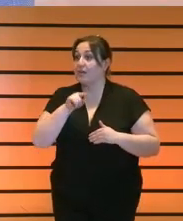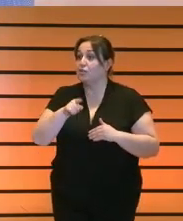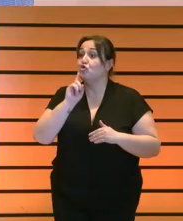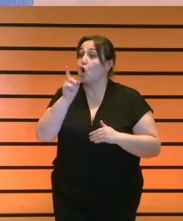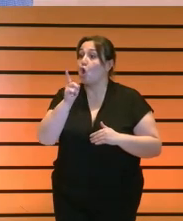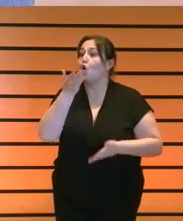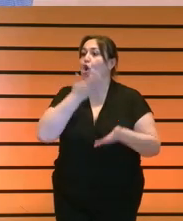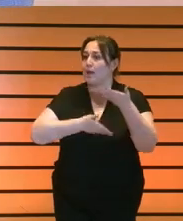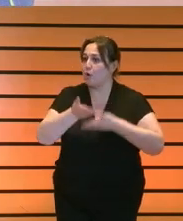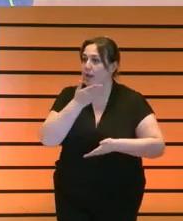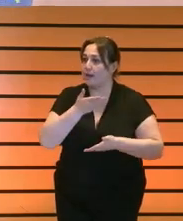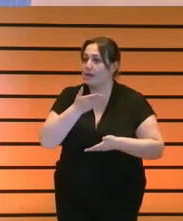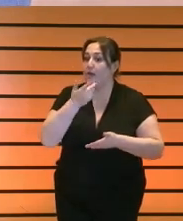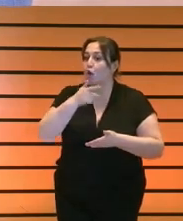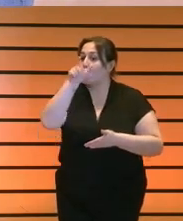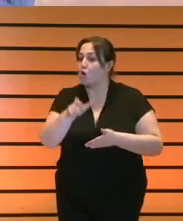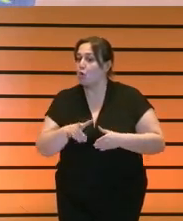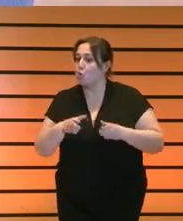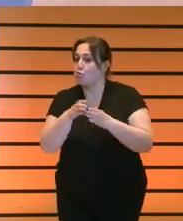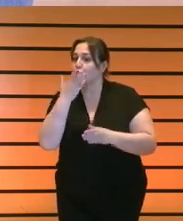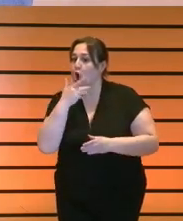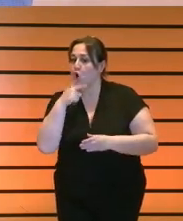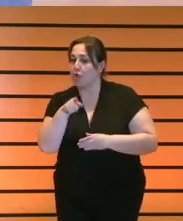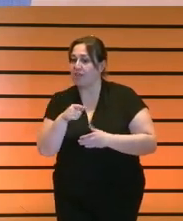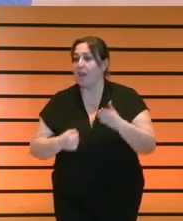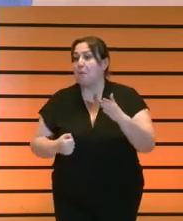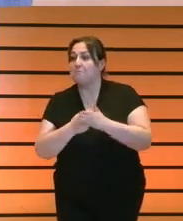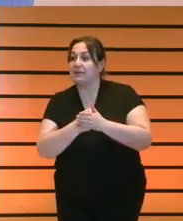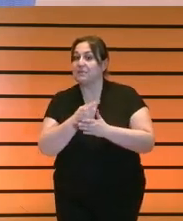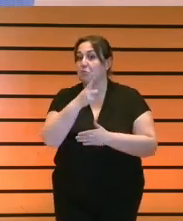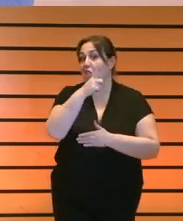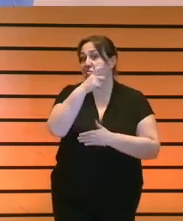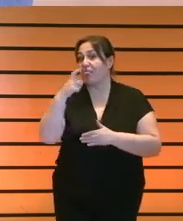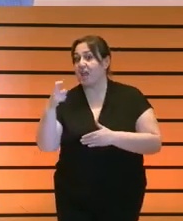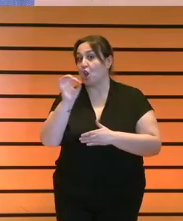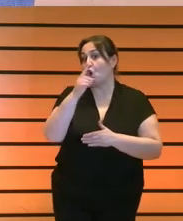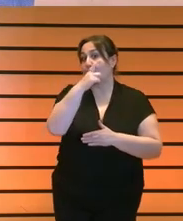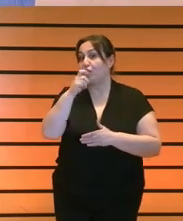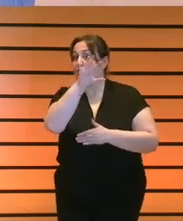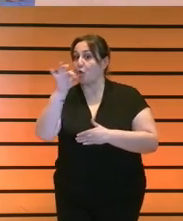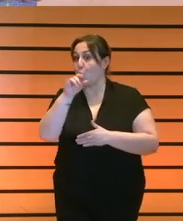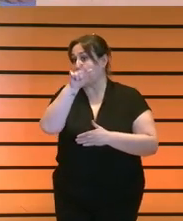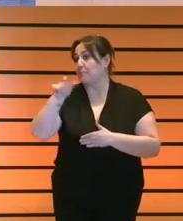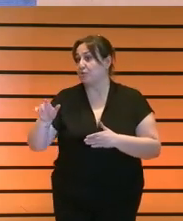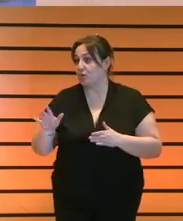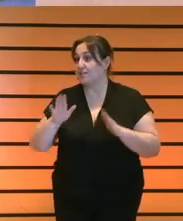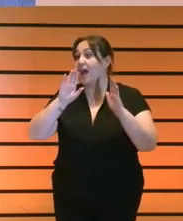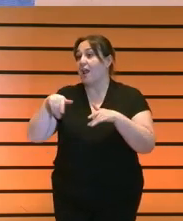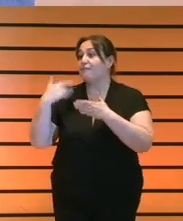colaboran con individuos que conocen, en grupos de como mucho 100, 150 personas, que al final también, por